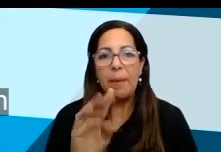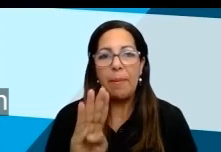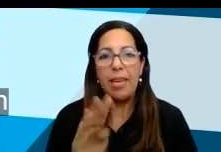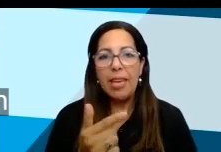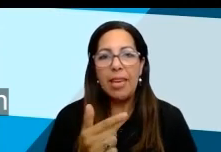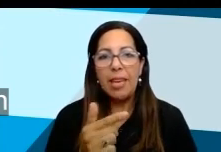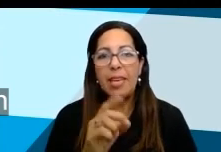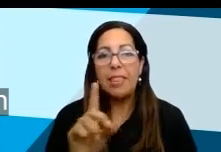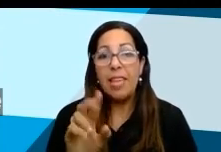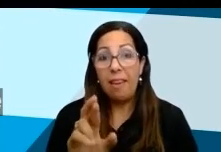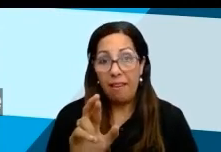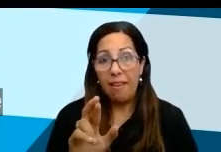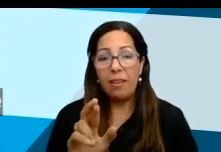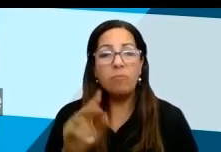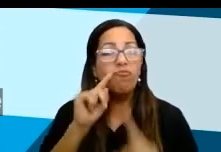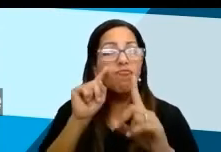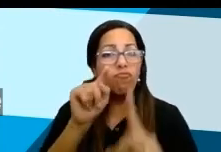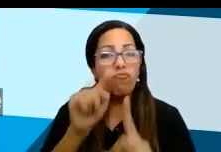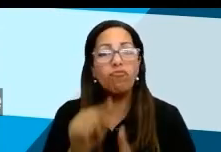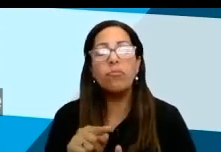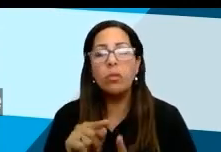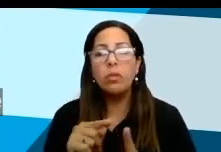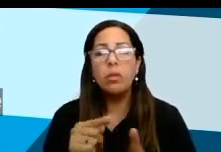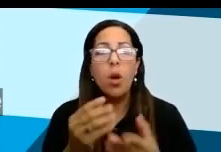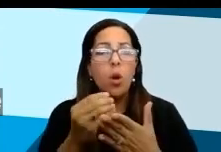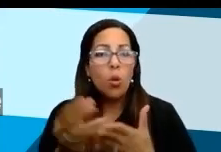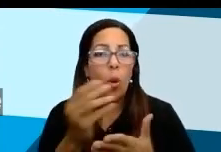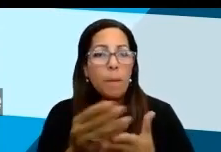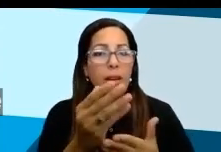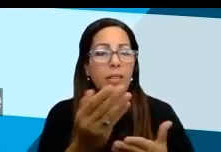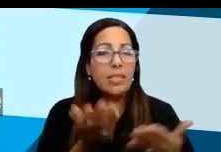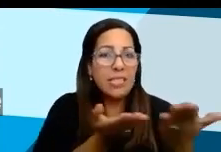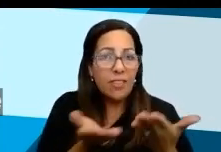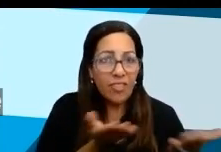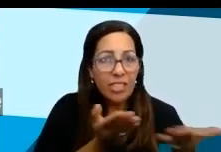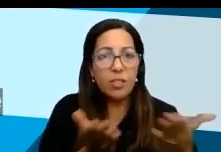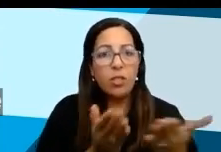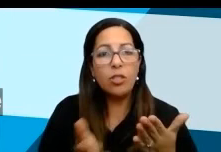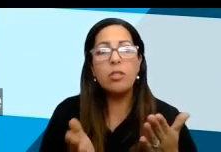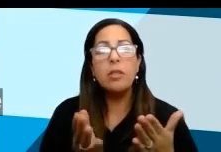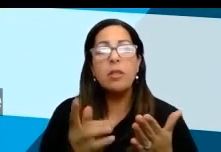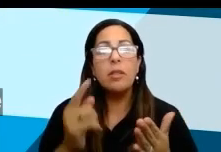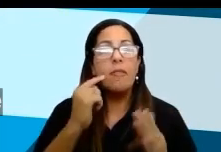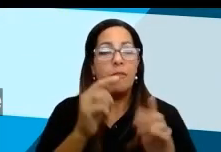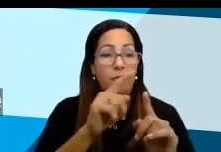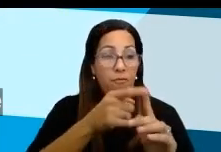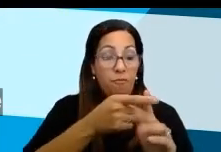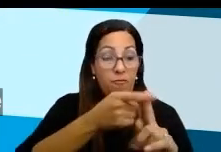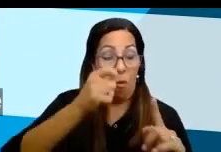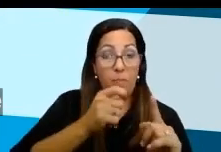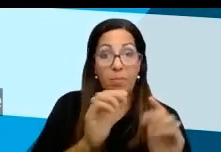contempla la adquisición de bienes y servicios bajo métodos de adquisición que van desde